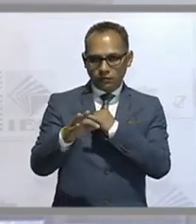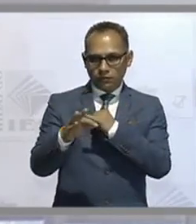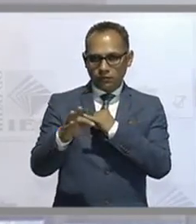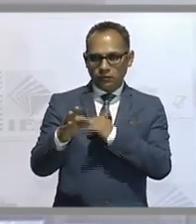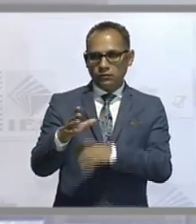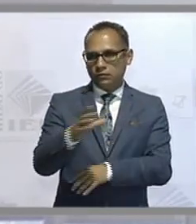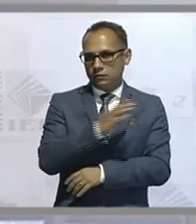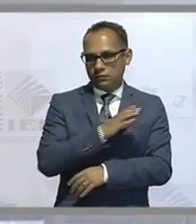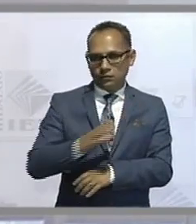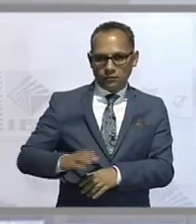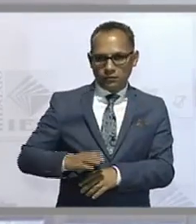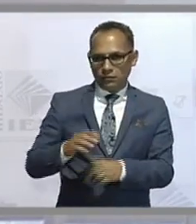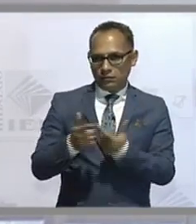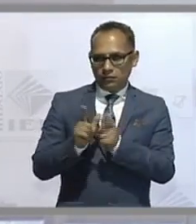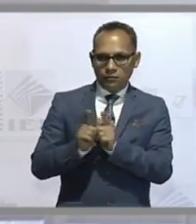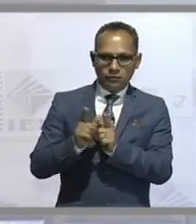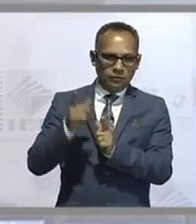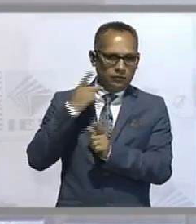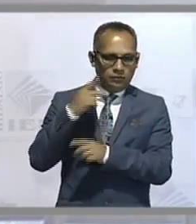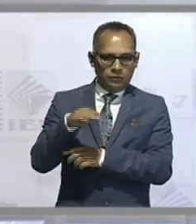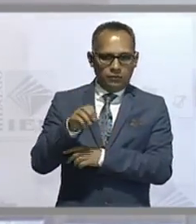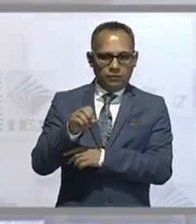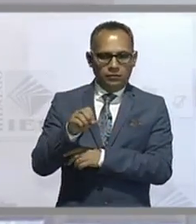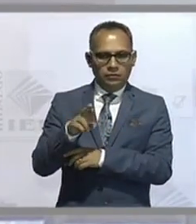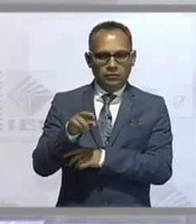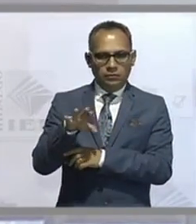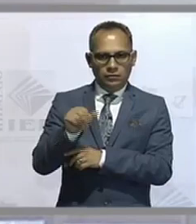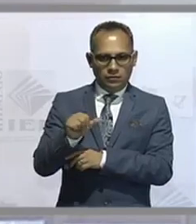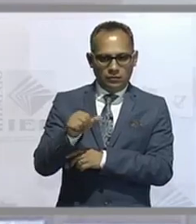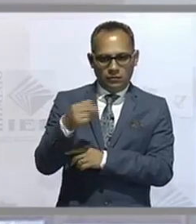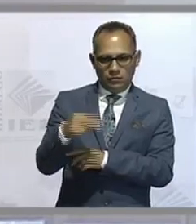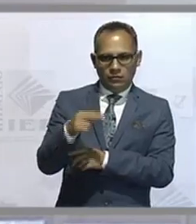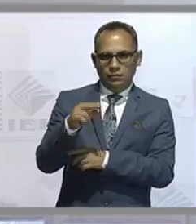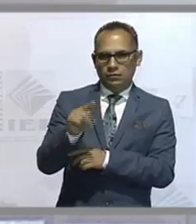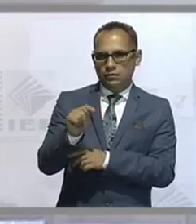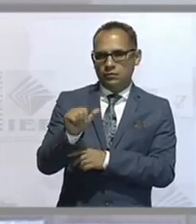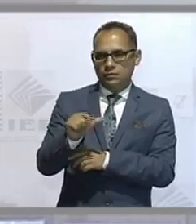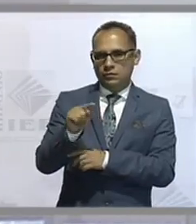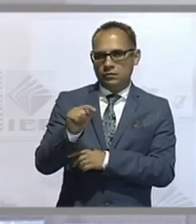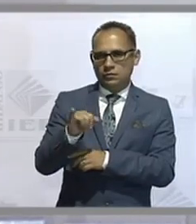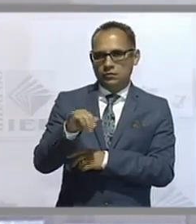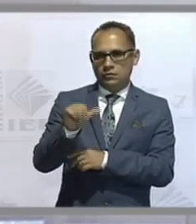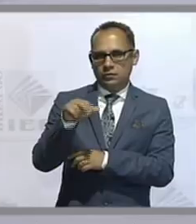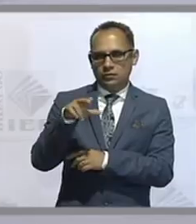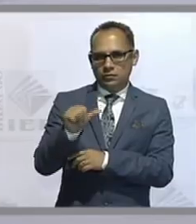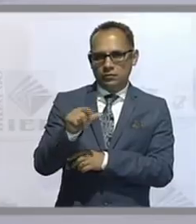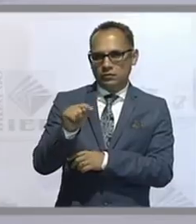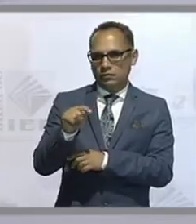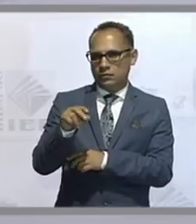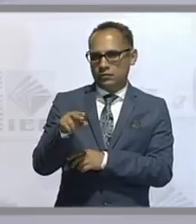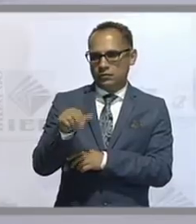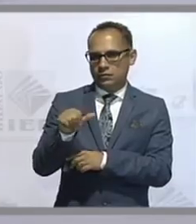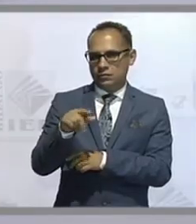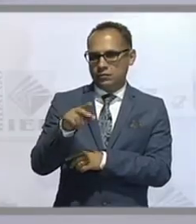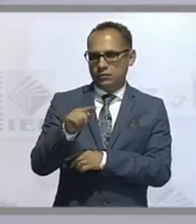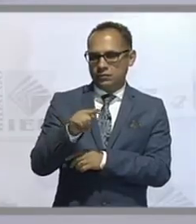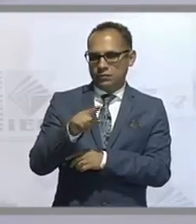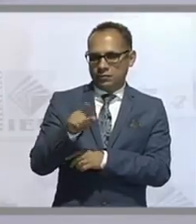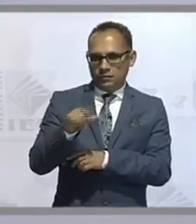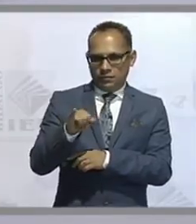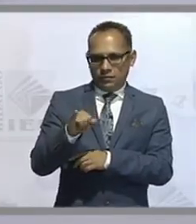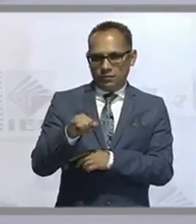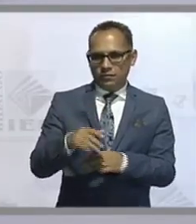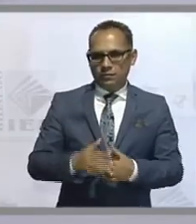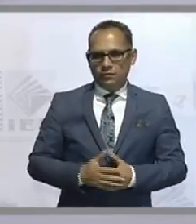candidata del partido morena tatiana tonantzin p ángeles moreno adelante candidatos quiero pedirles a todos